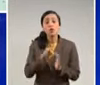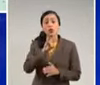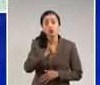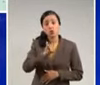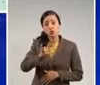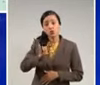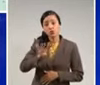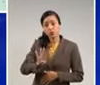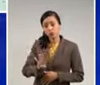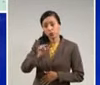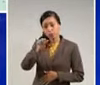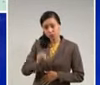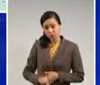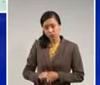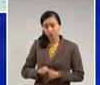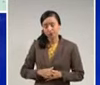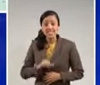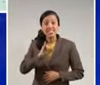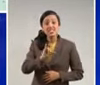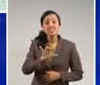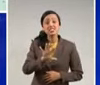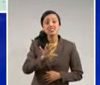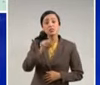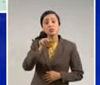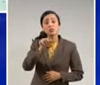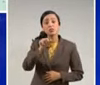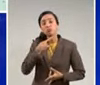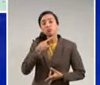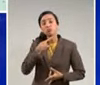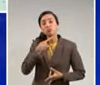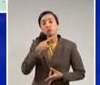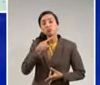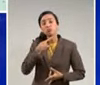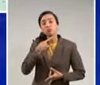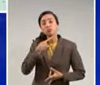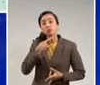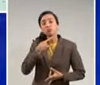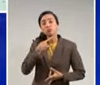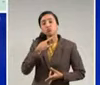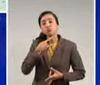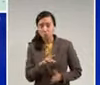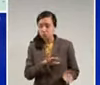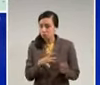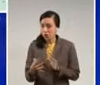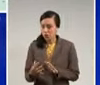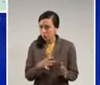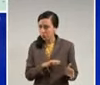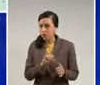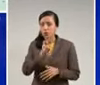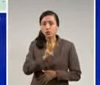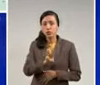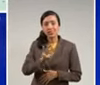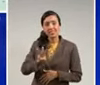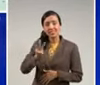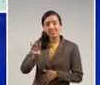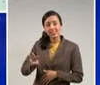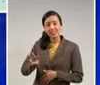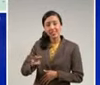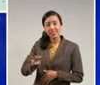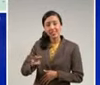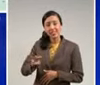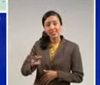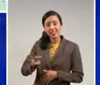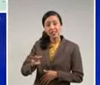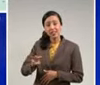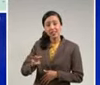9.994 casos y 65 fallecidos. Ahí lo tenemos, promediando 333 diarios y